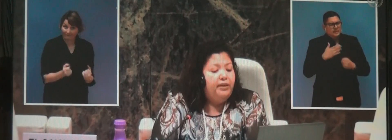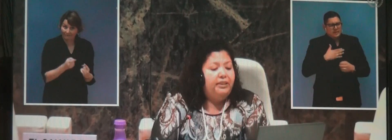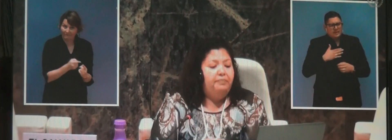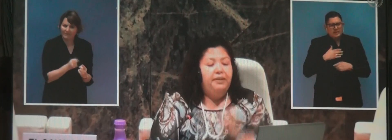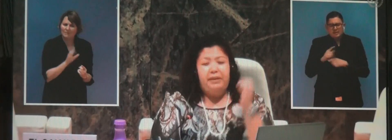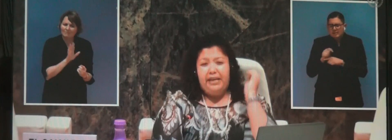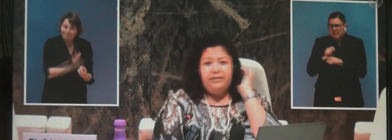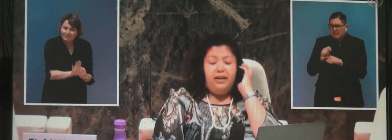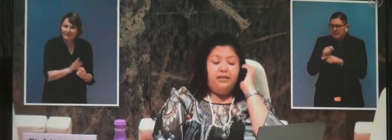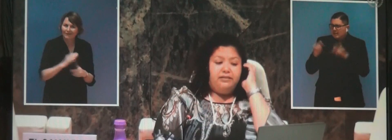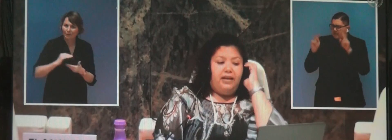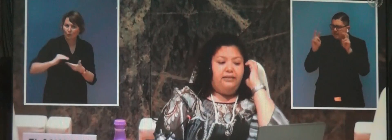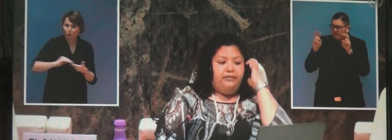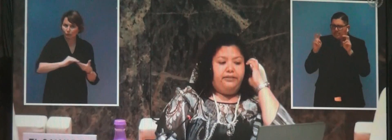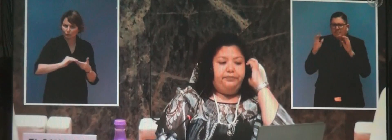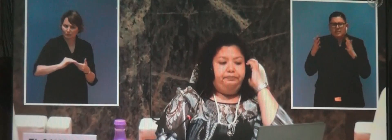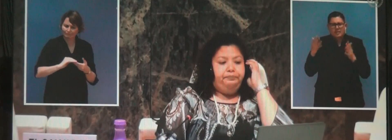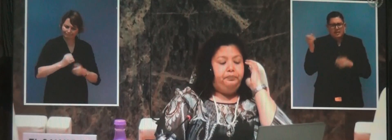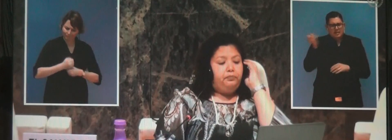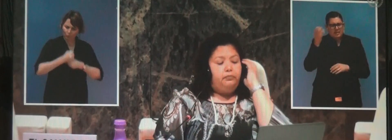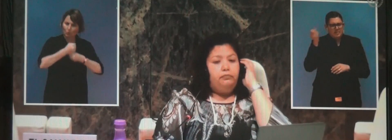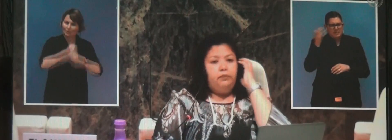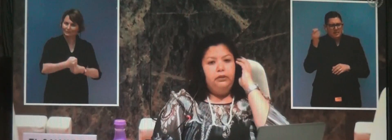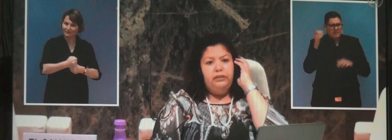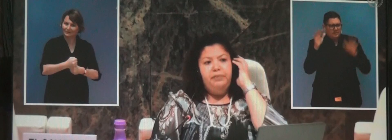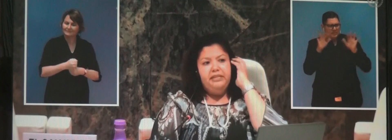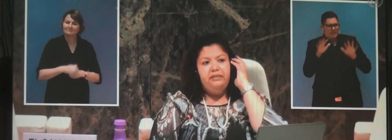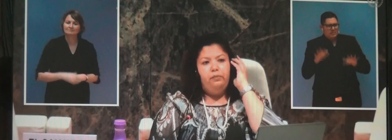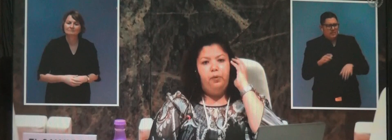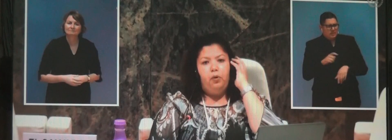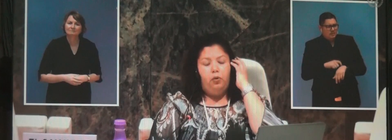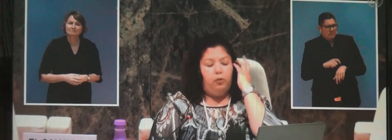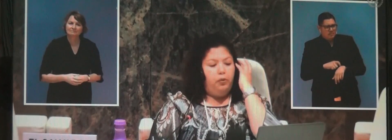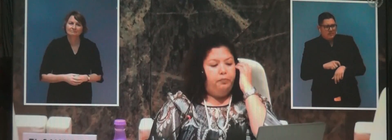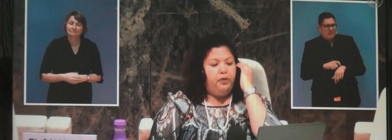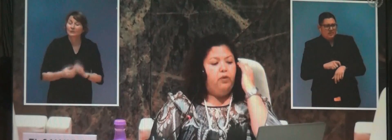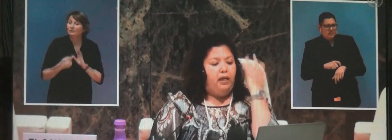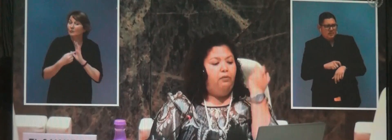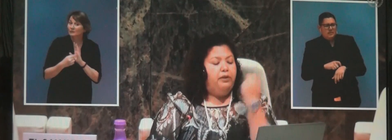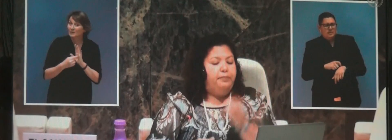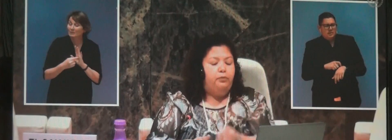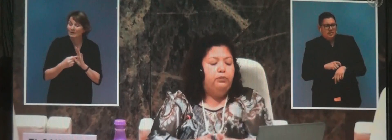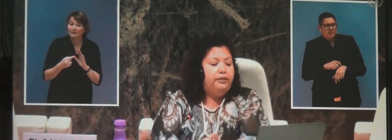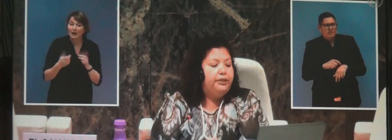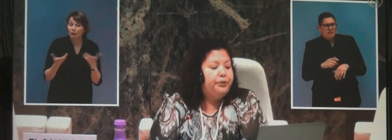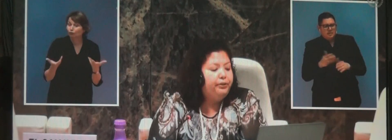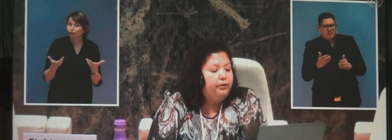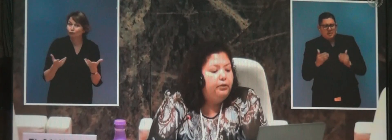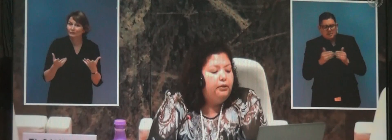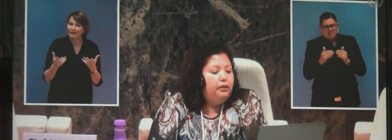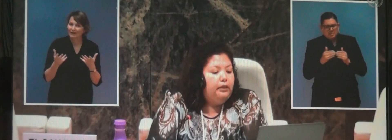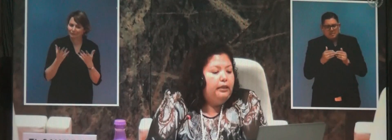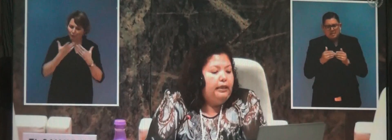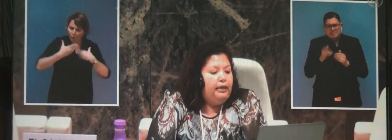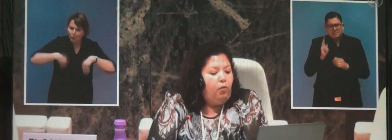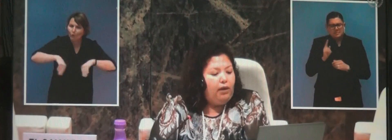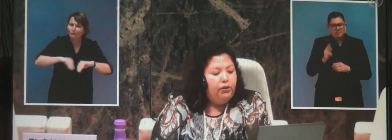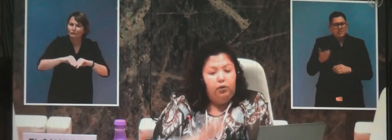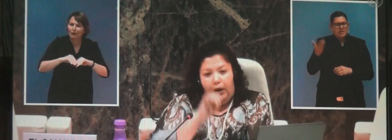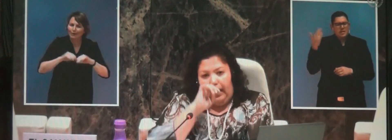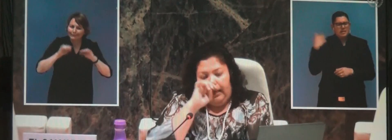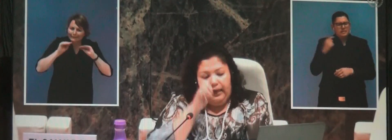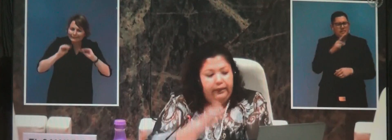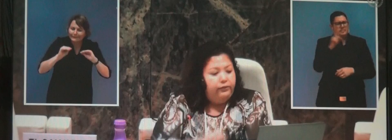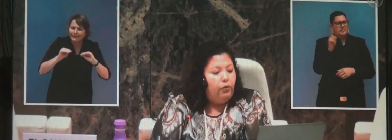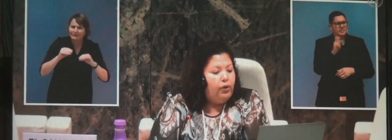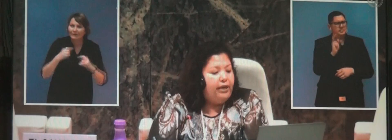talleres sobre el tema de emergencias y desastres. También está un poco vinculado a una pregunta anterior. En